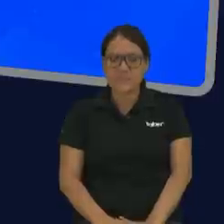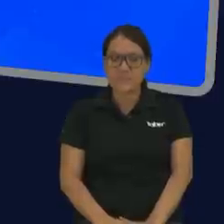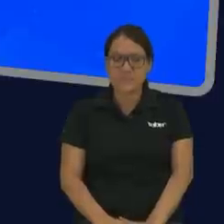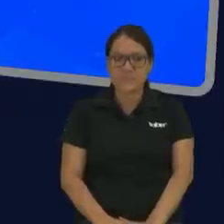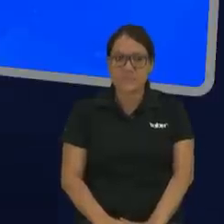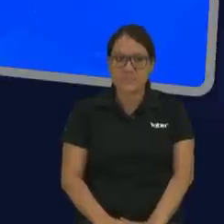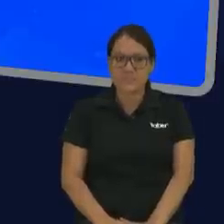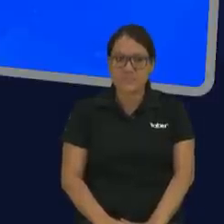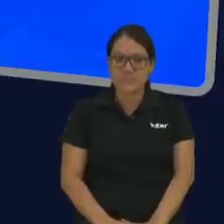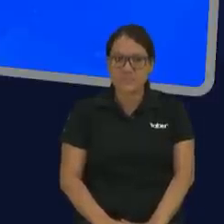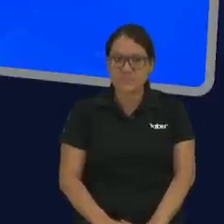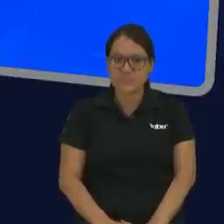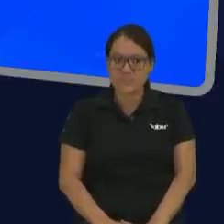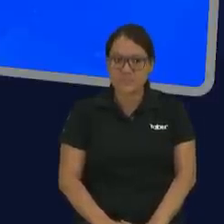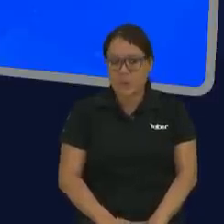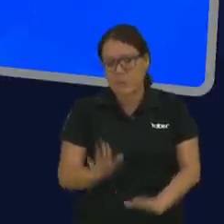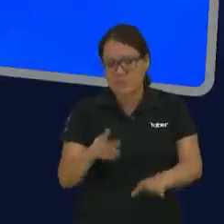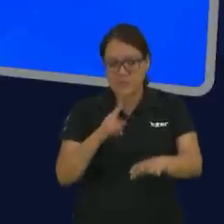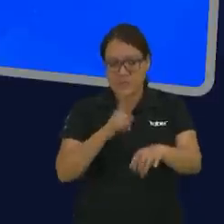y a la hora de ir a comer